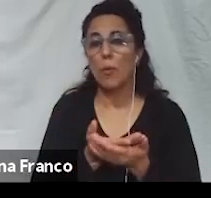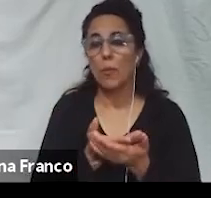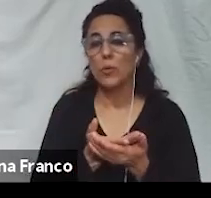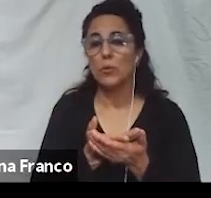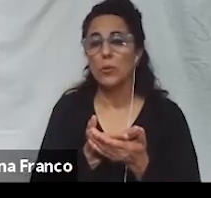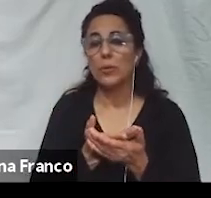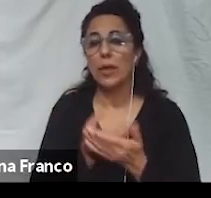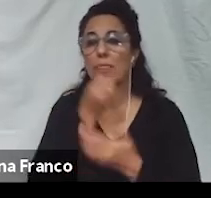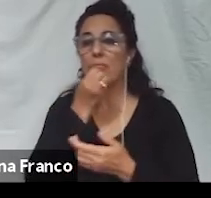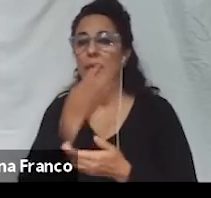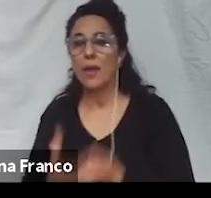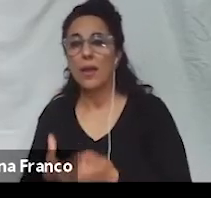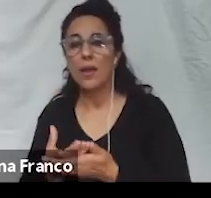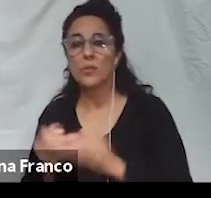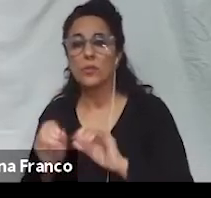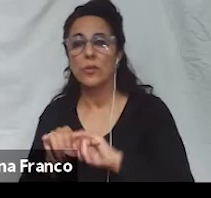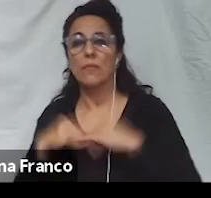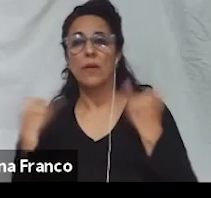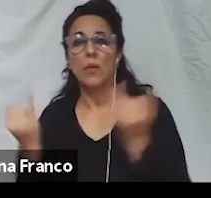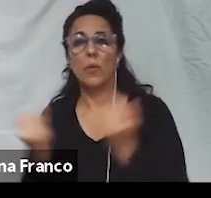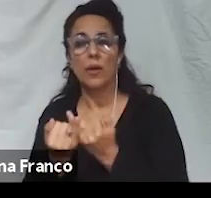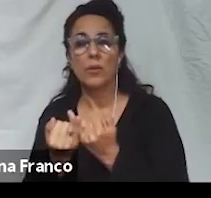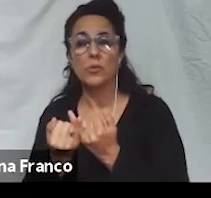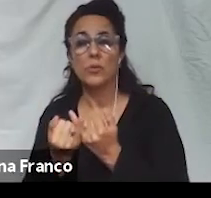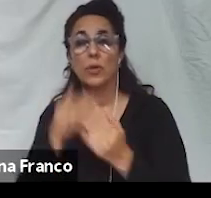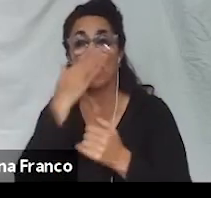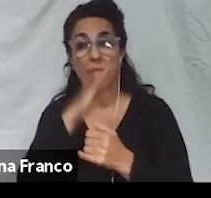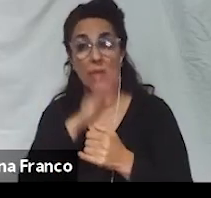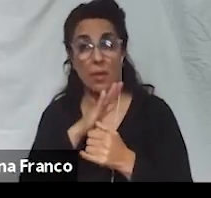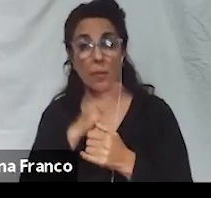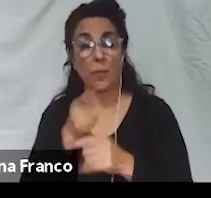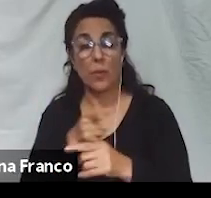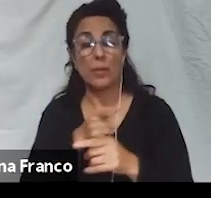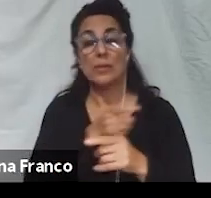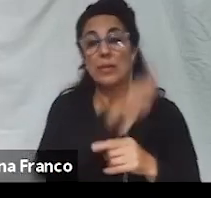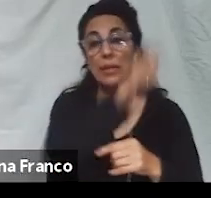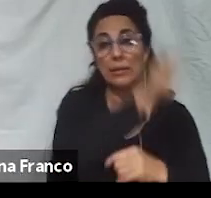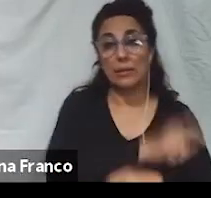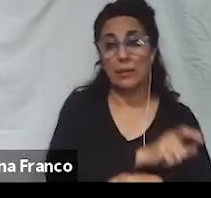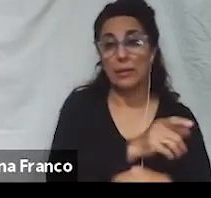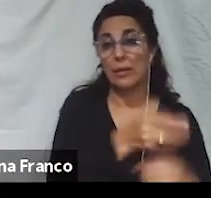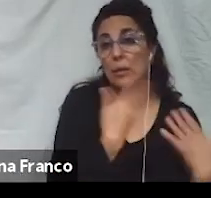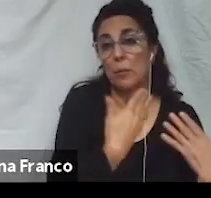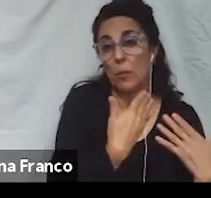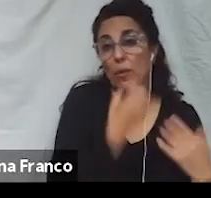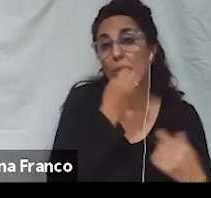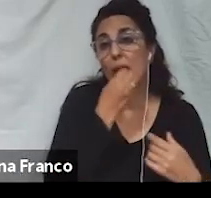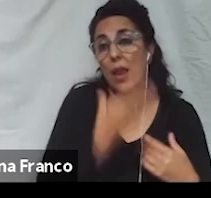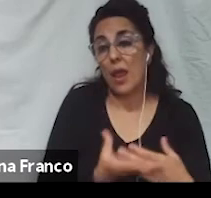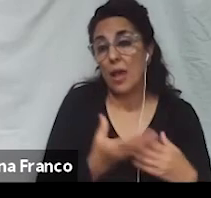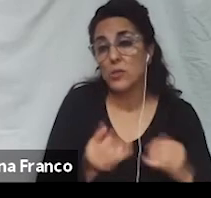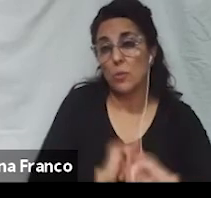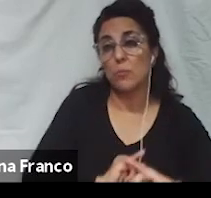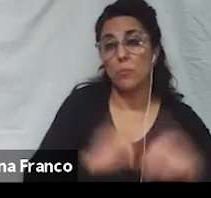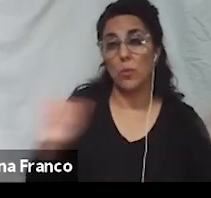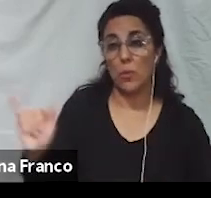una declaración de evaluación, es decir, a partir de nuestro reporte el cliente puede decidir hacer una